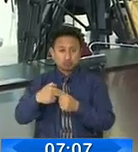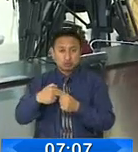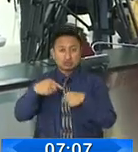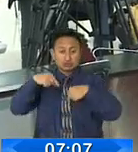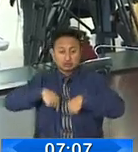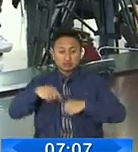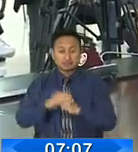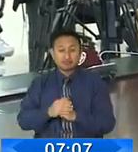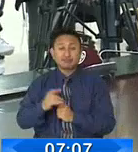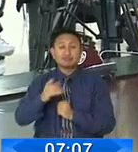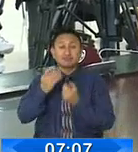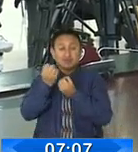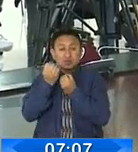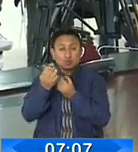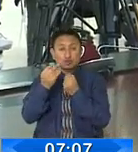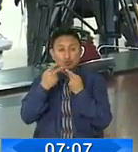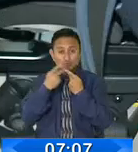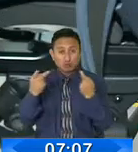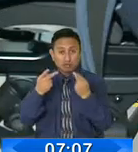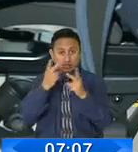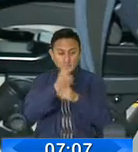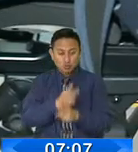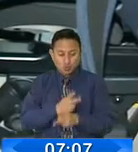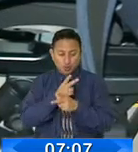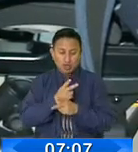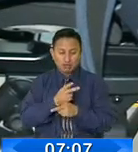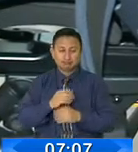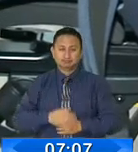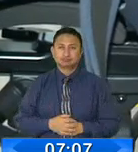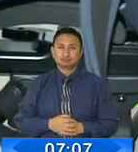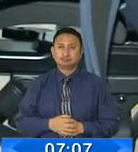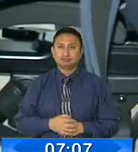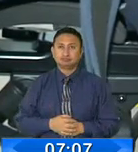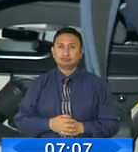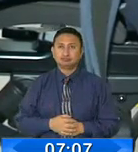responsable de información pública. En Quito informó Álvaro Terán.